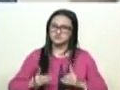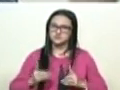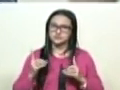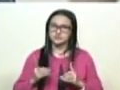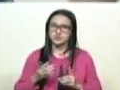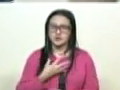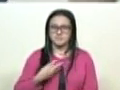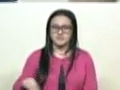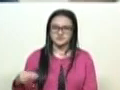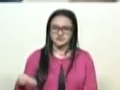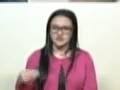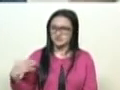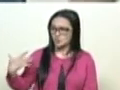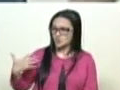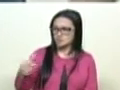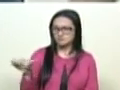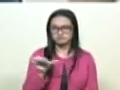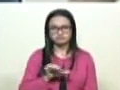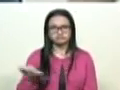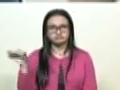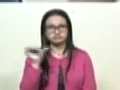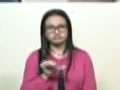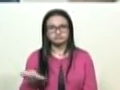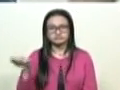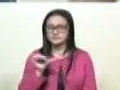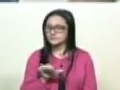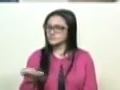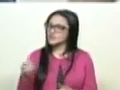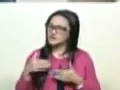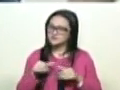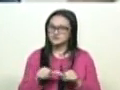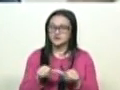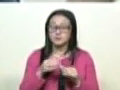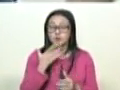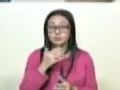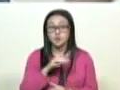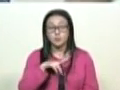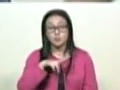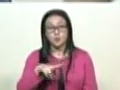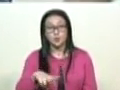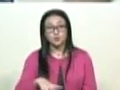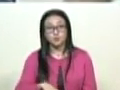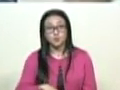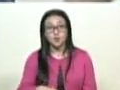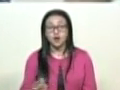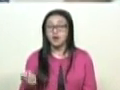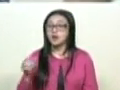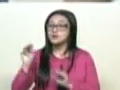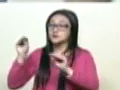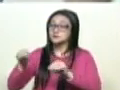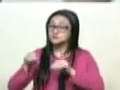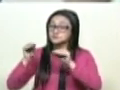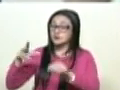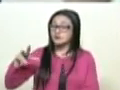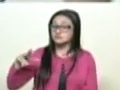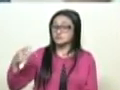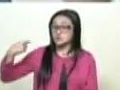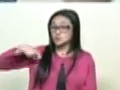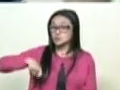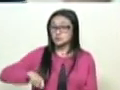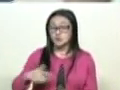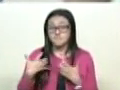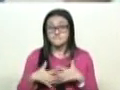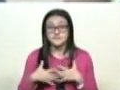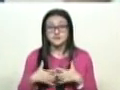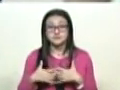el presidente en las últimas semanas y que seguirá tomando. Bueno, el Portugal es llamado, sus inversionistas, su comunidad trabajadora